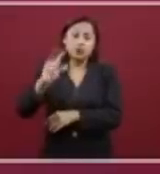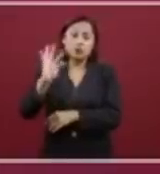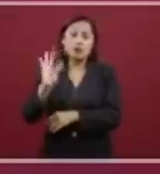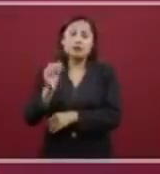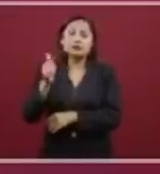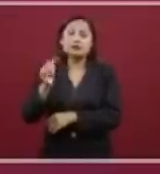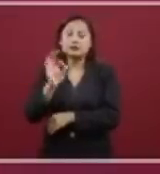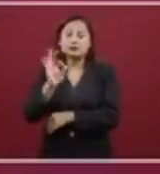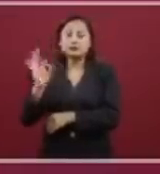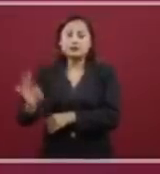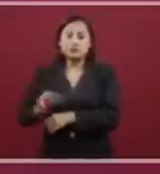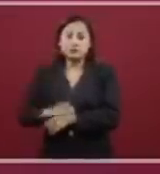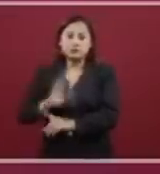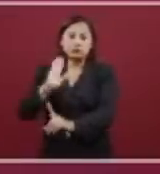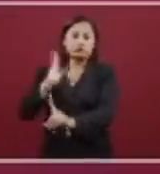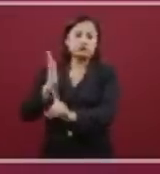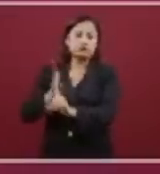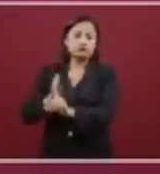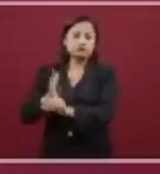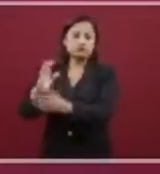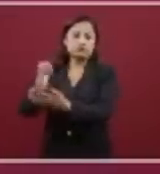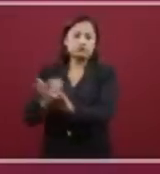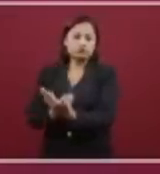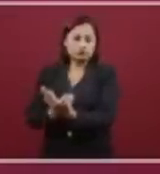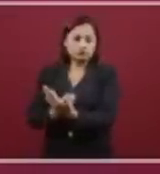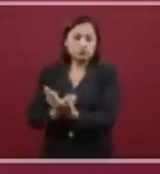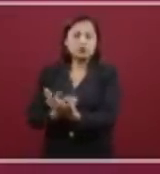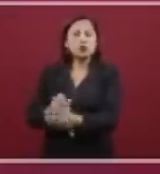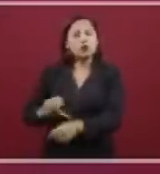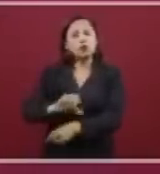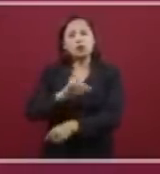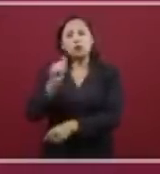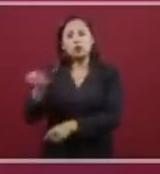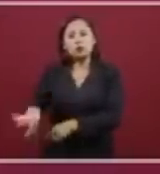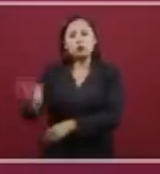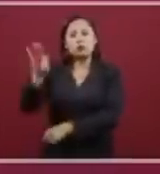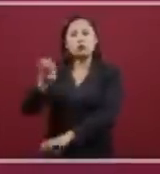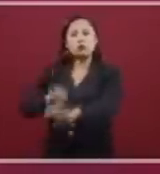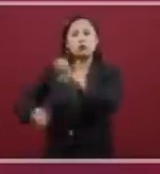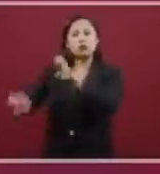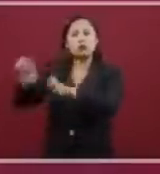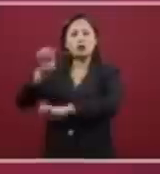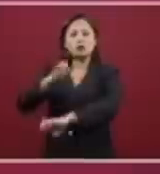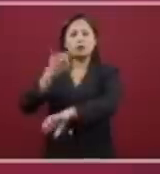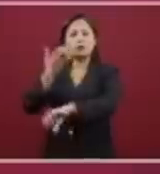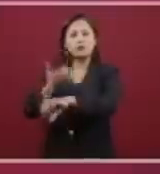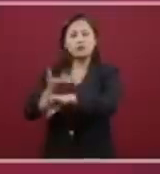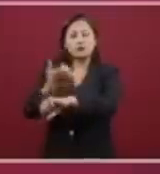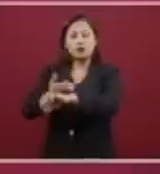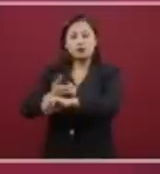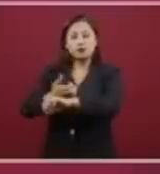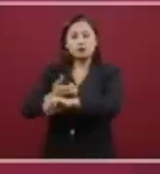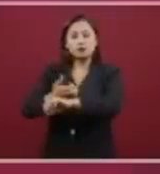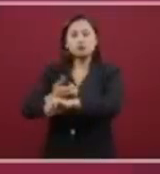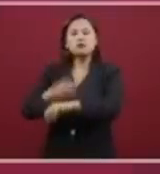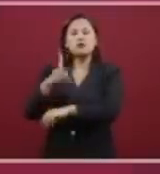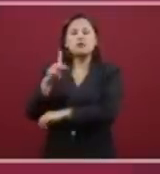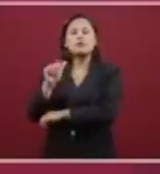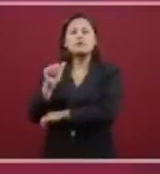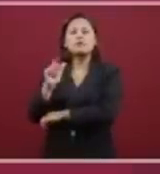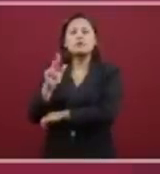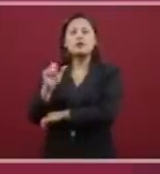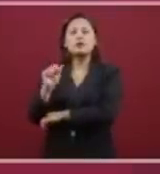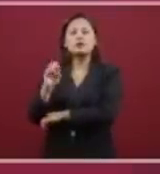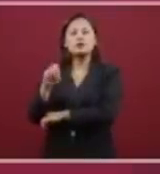adjudicación directa igualmente se contrató a la empresa norteamericana parsons como gerente del proyecto